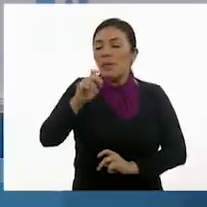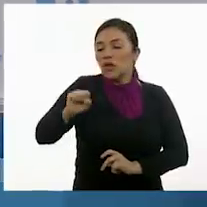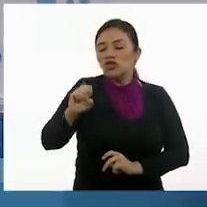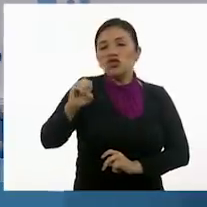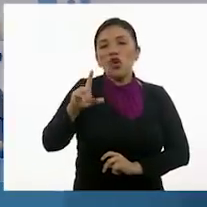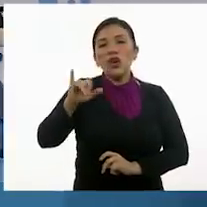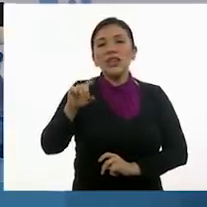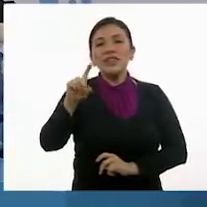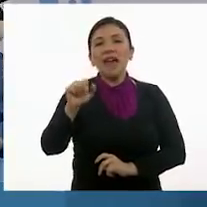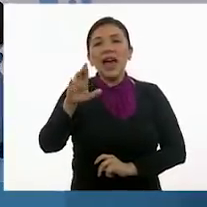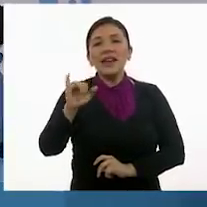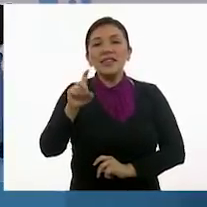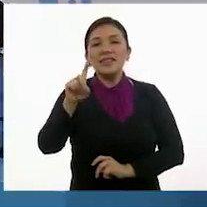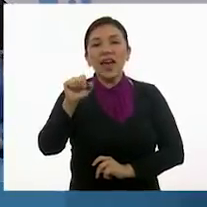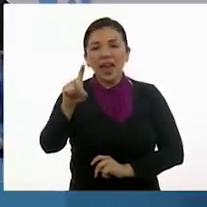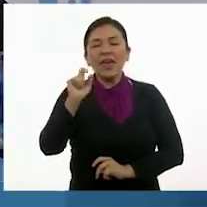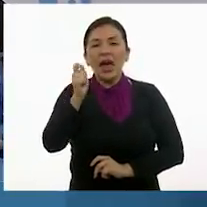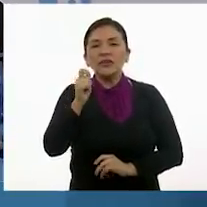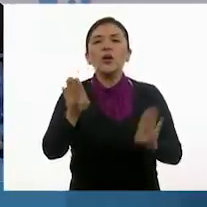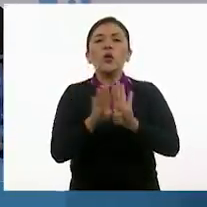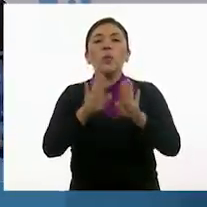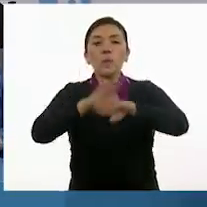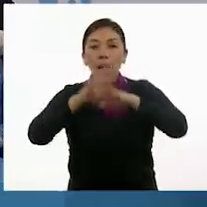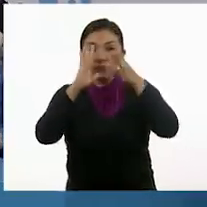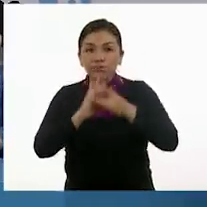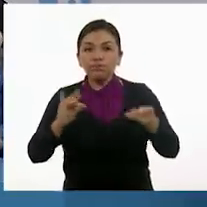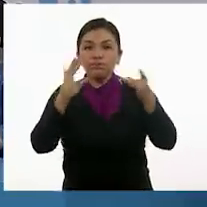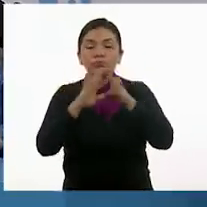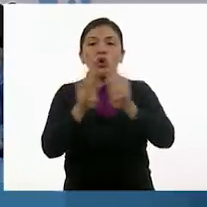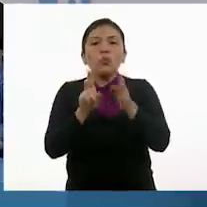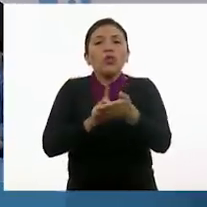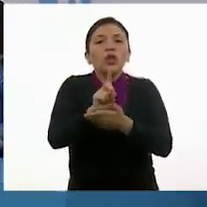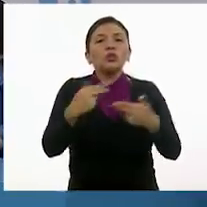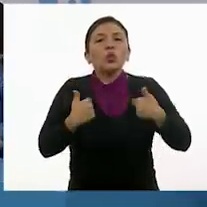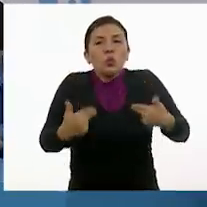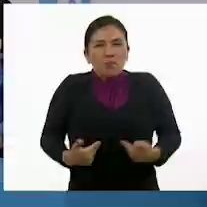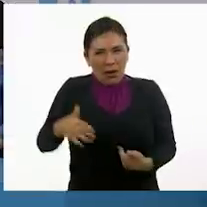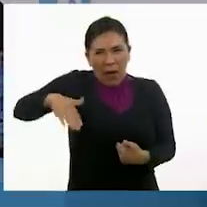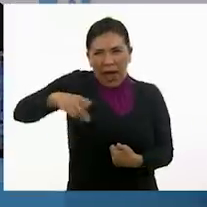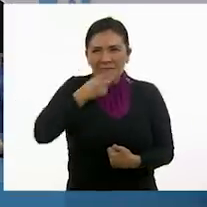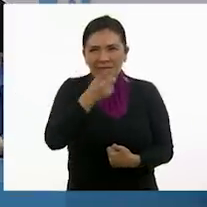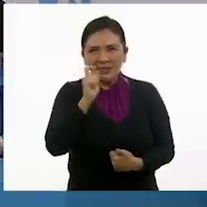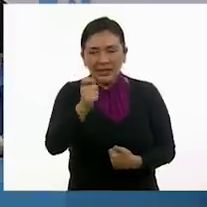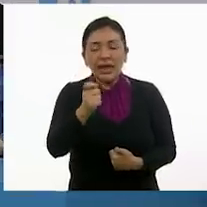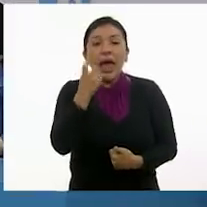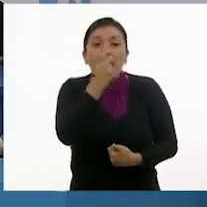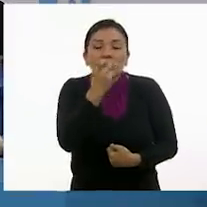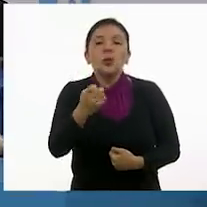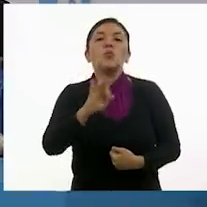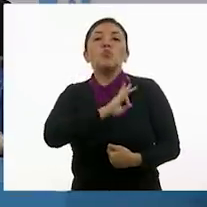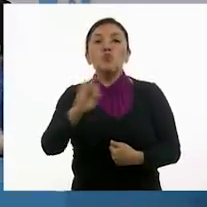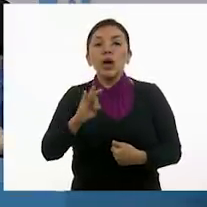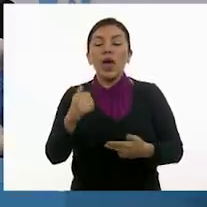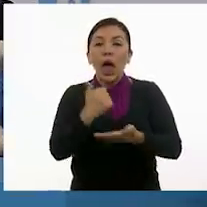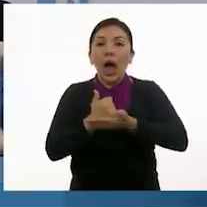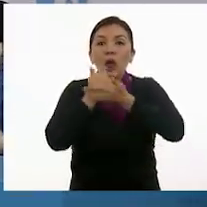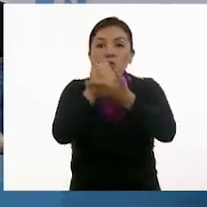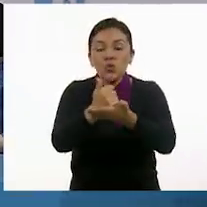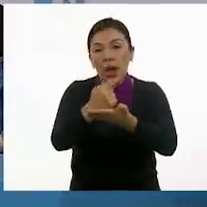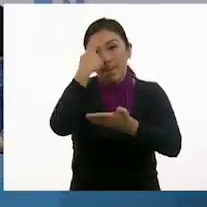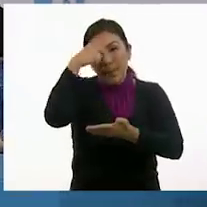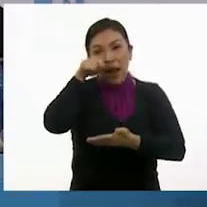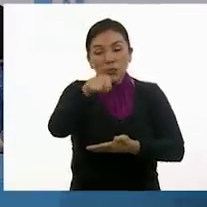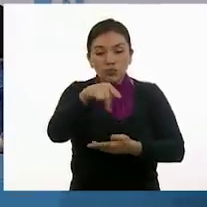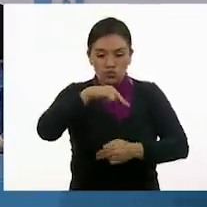y analizamos los más derechos humanos, como bien lo decías hace ratito, que nos pueden ayudar